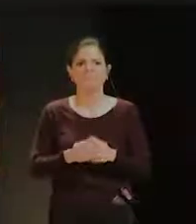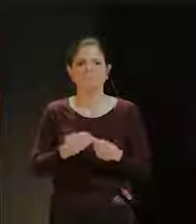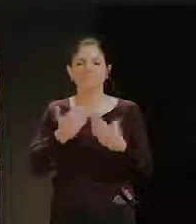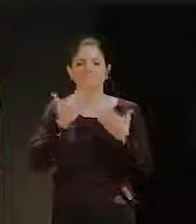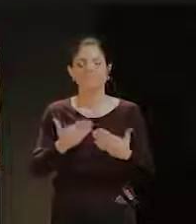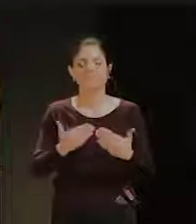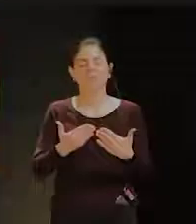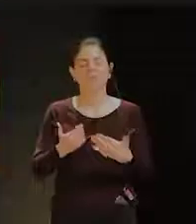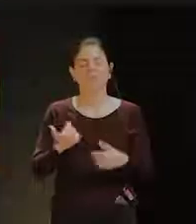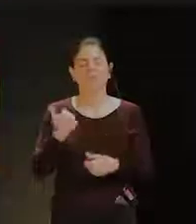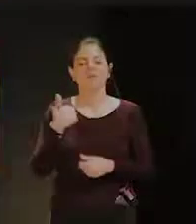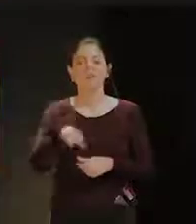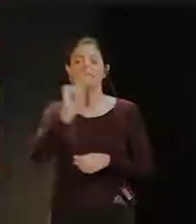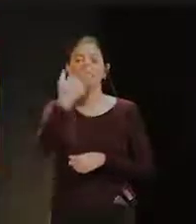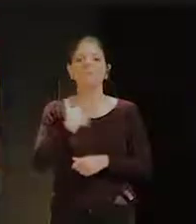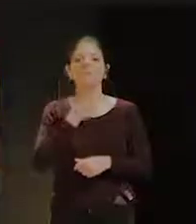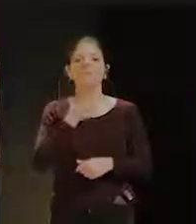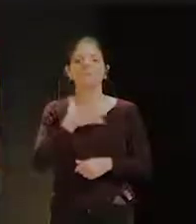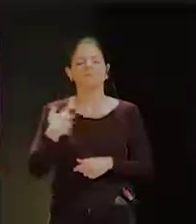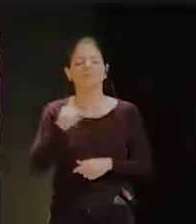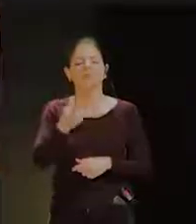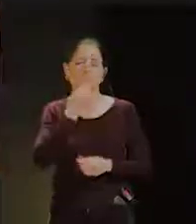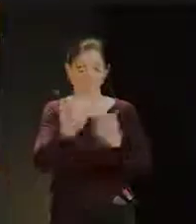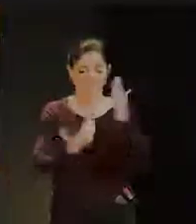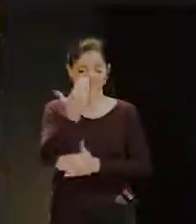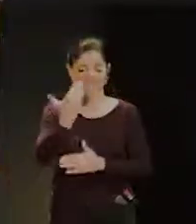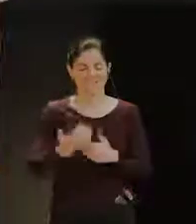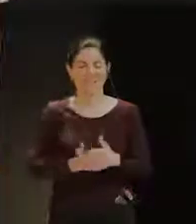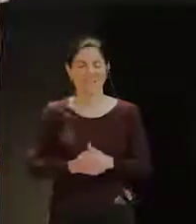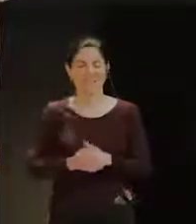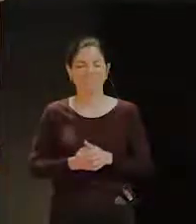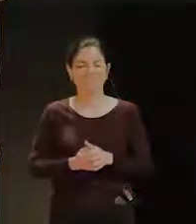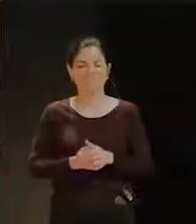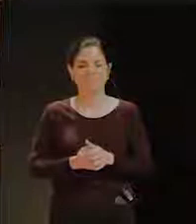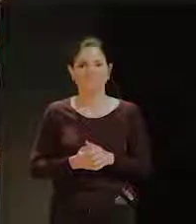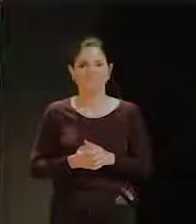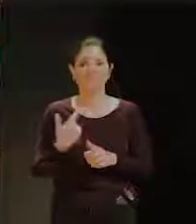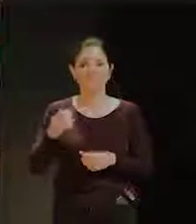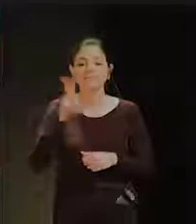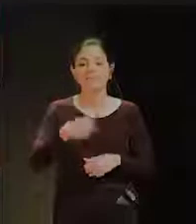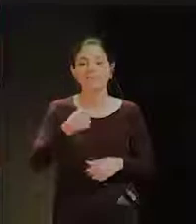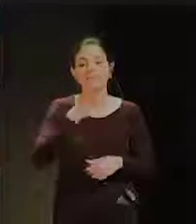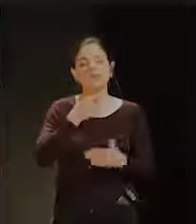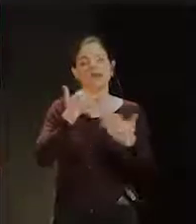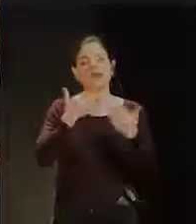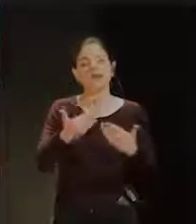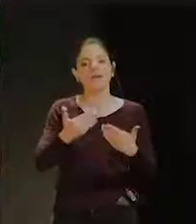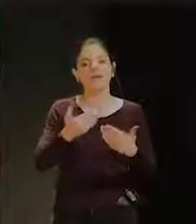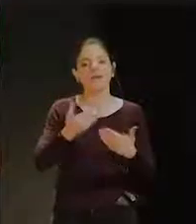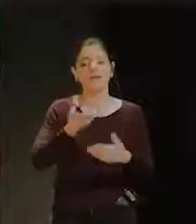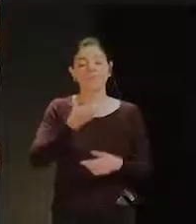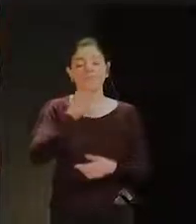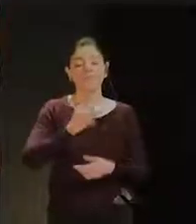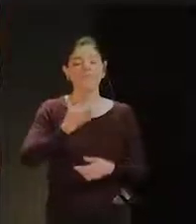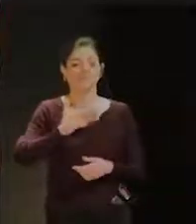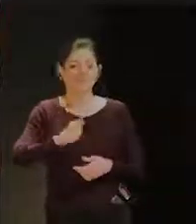Muchas gracias. Pues en primer lugar me gustaría decir buenos días. Y también me gustaría agradecer al British Council